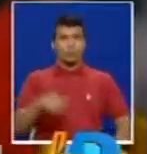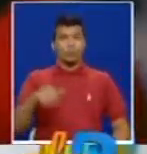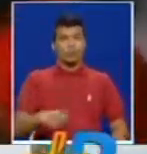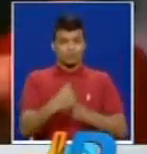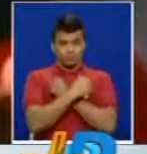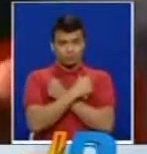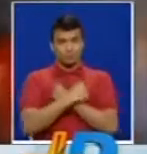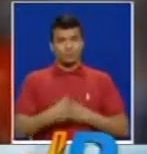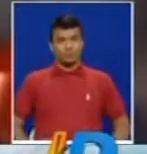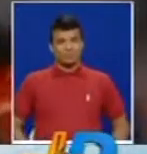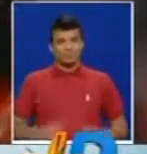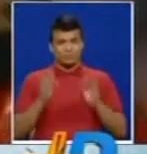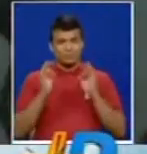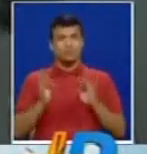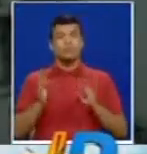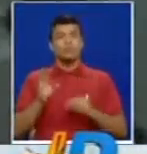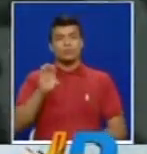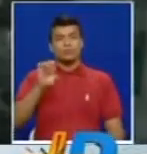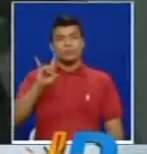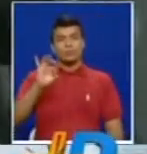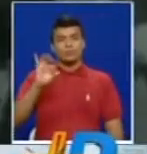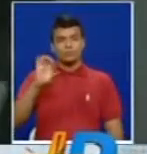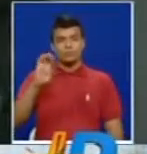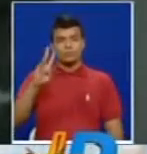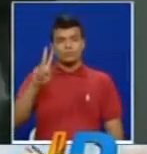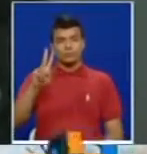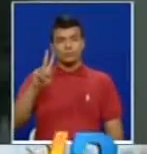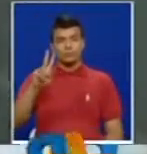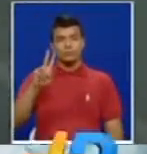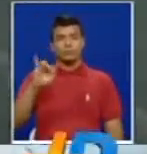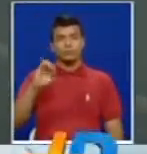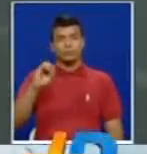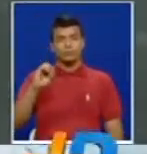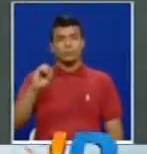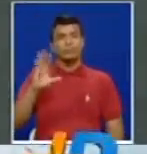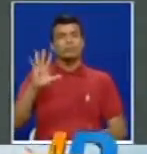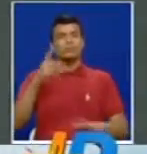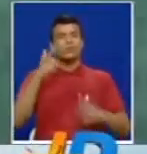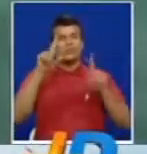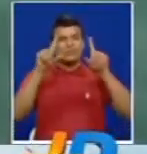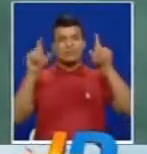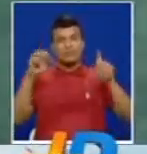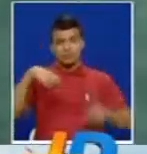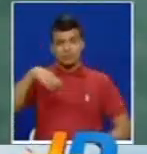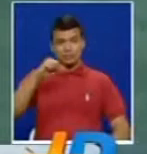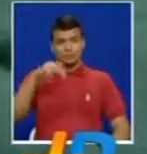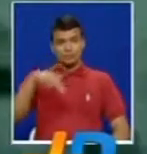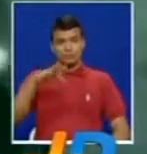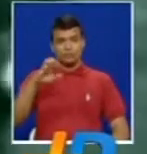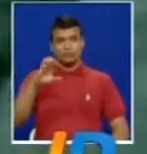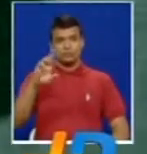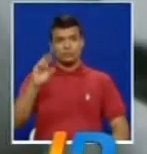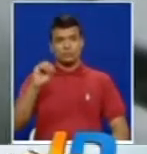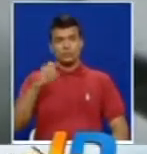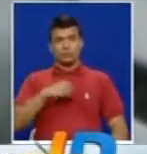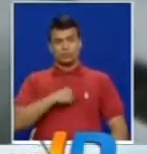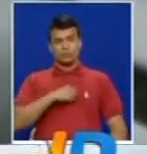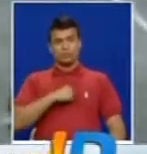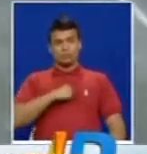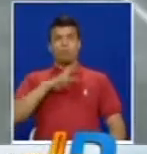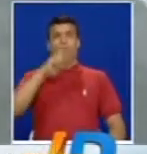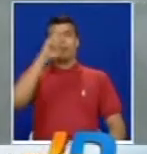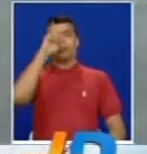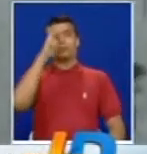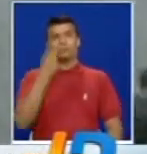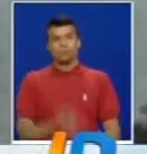el exfutbolista portugués Eusebio da Silva Ferreira, la Pantera Negra, de un paro respiratorio a sus 71 años. Da